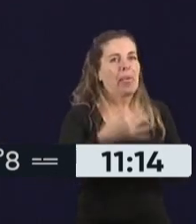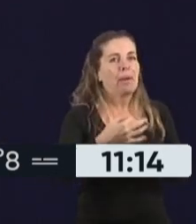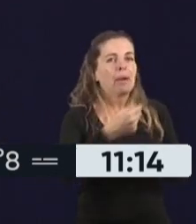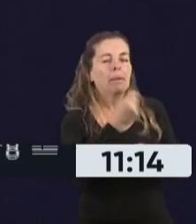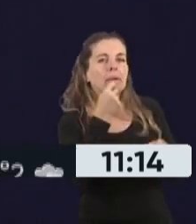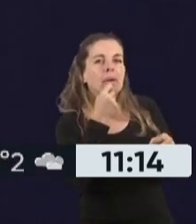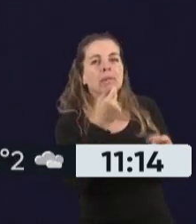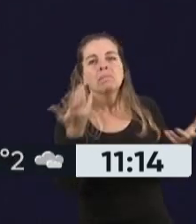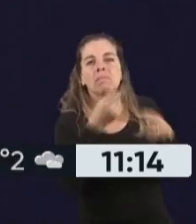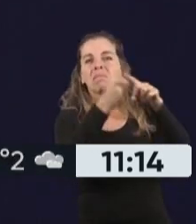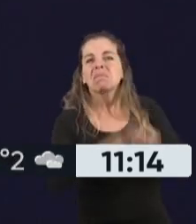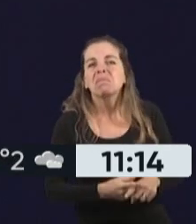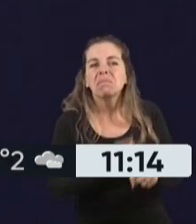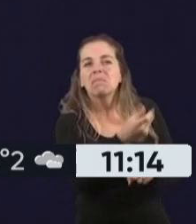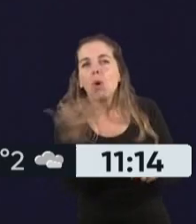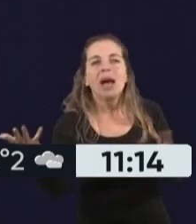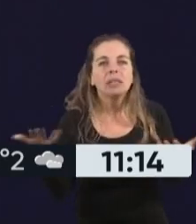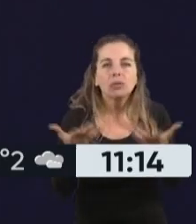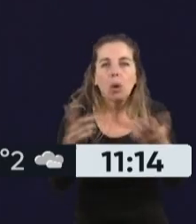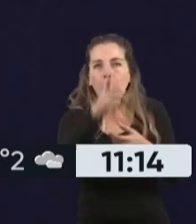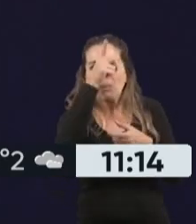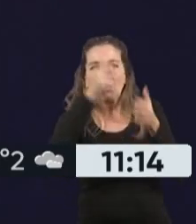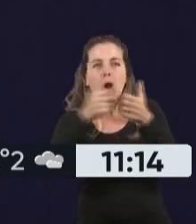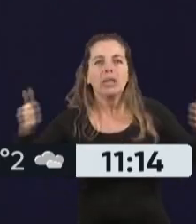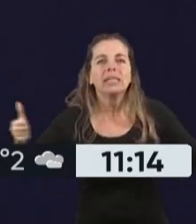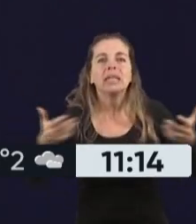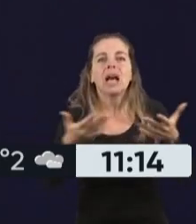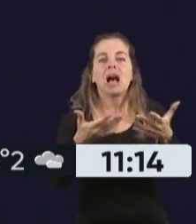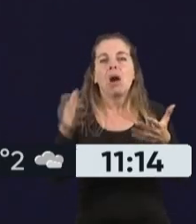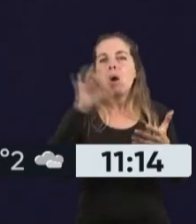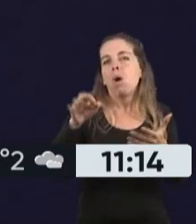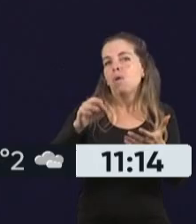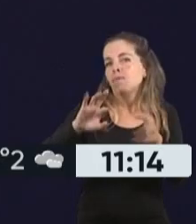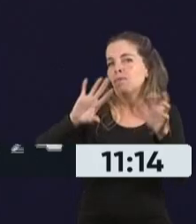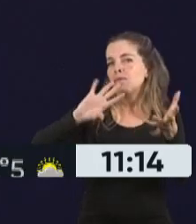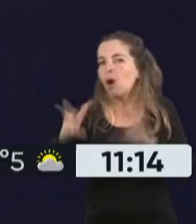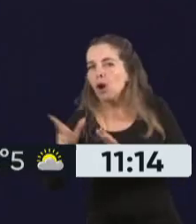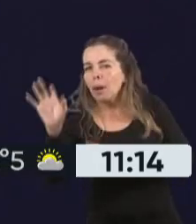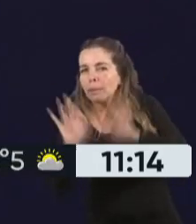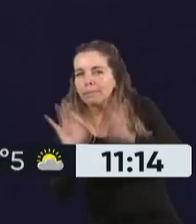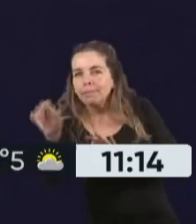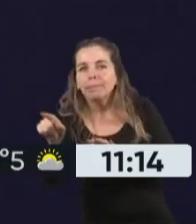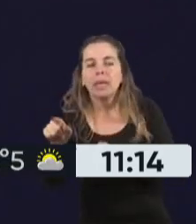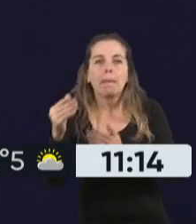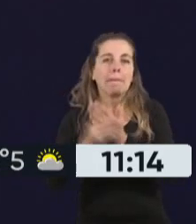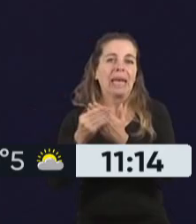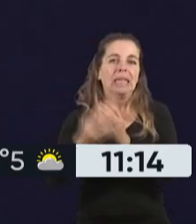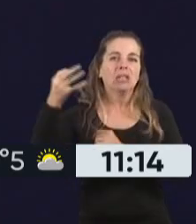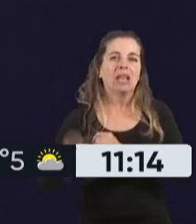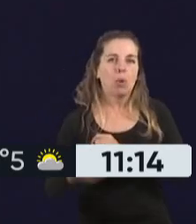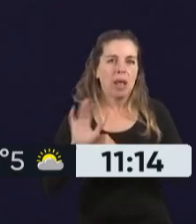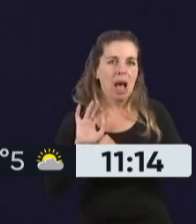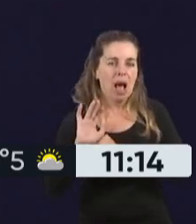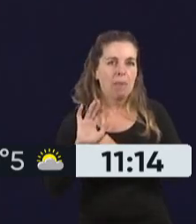efectivamente la cantidad de efectivos y el procedimiento que tomará la decisión de realizar el Ministerio de Seguridad. Así que, pero no va a